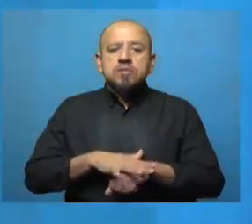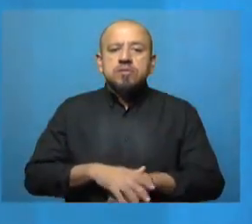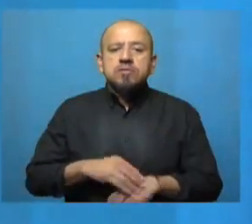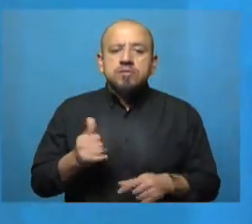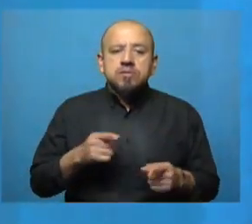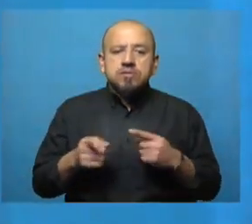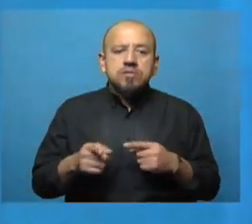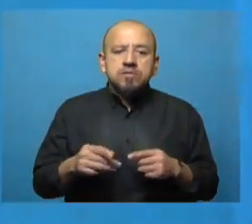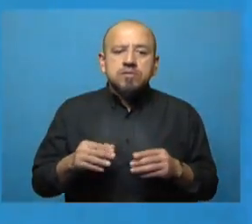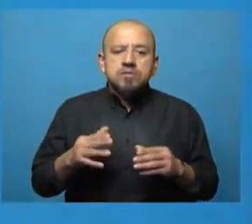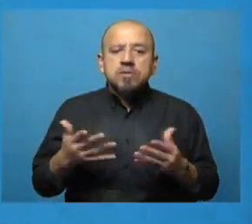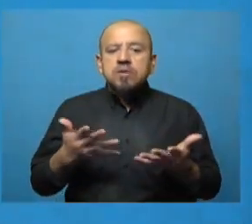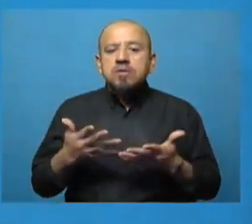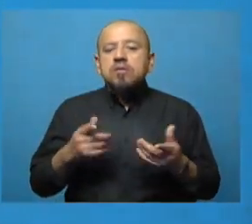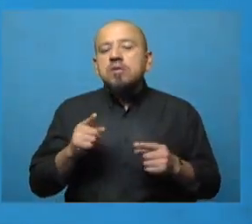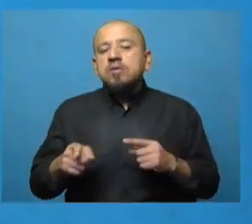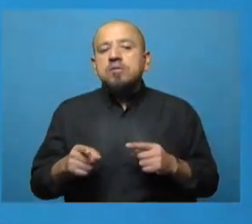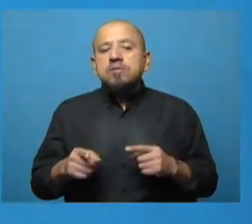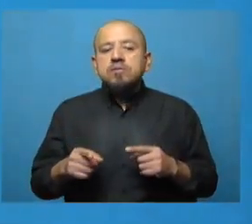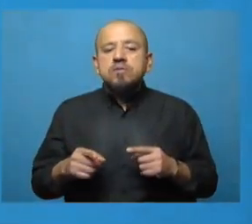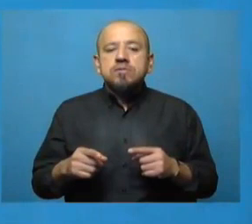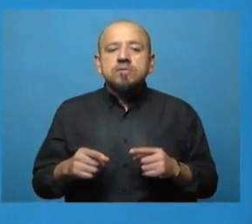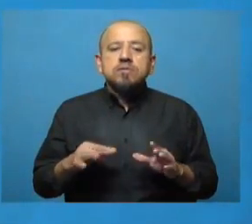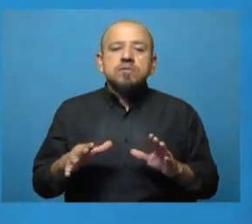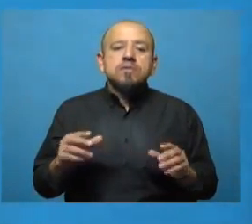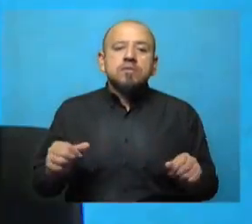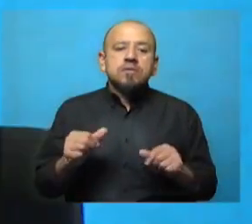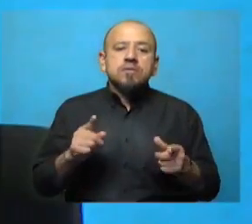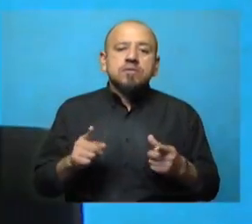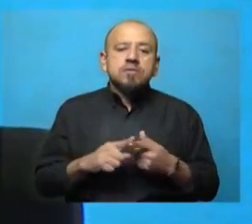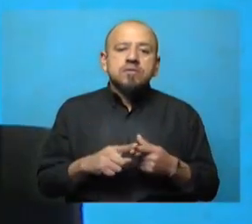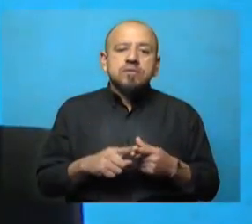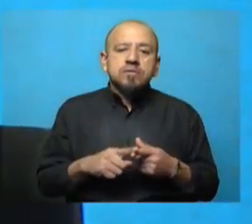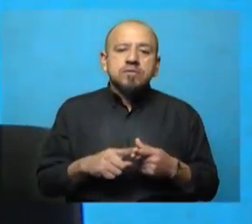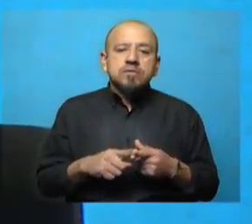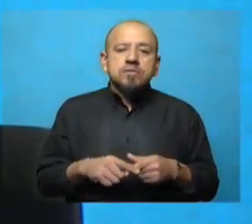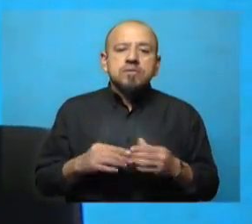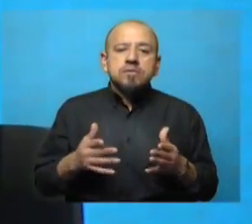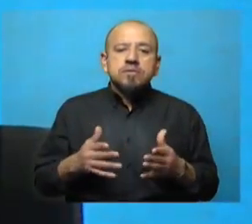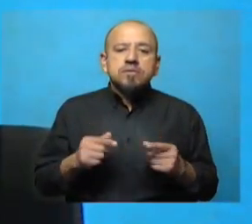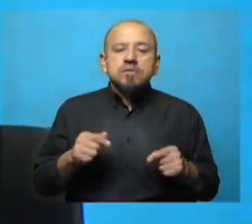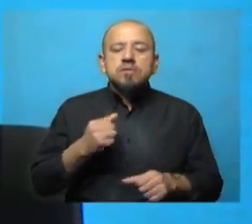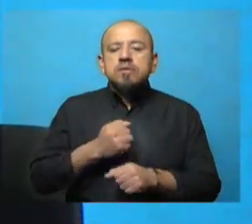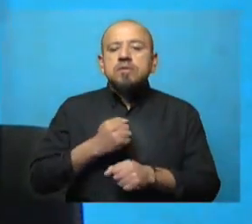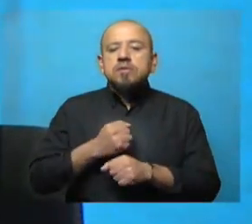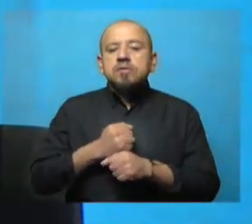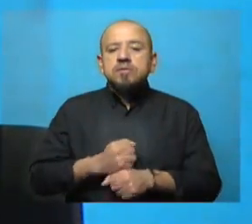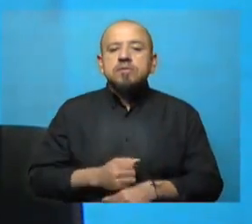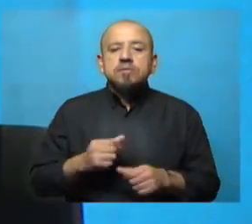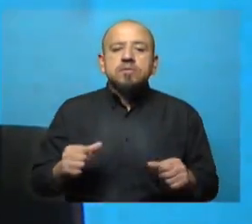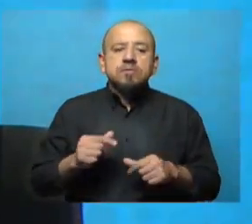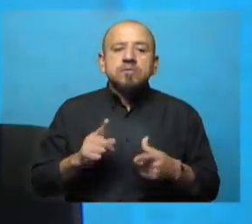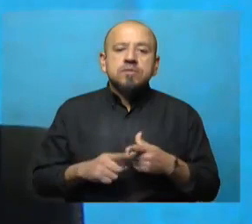eso ya he hecho eso Bueno ahora estoy viendo que voy a hacer bueno Esa era la pregunta que se venía no O sea a partir de este trabajo que que